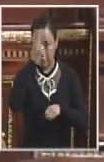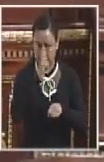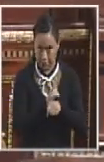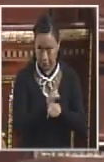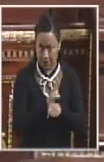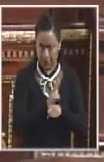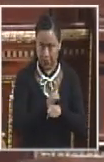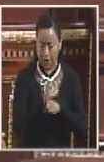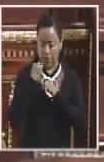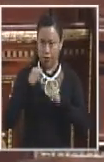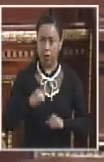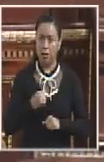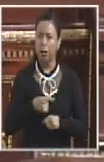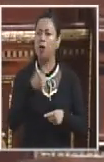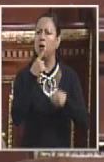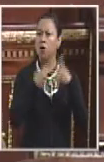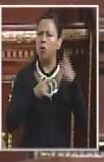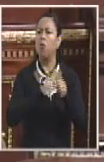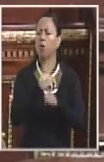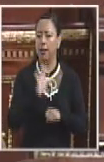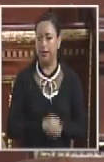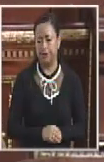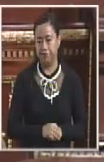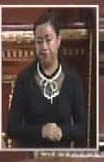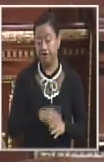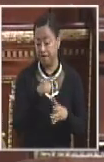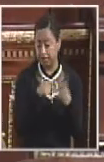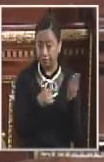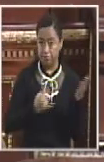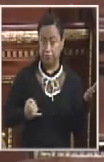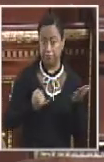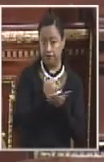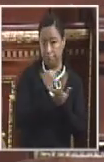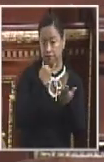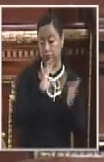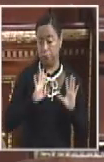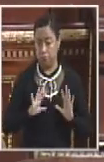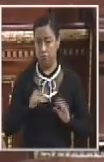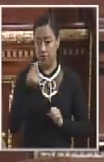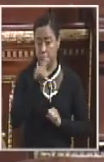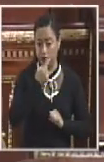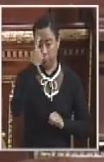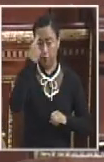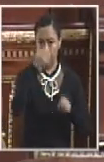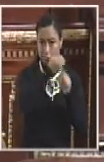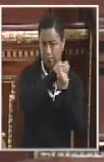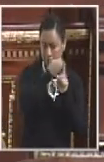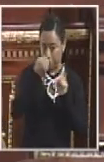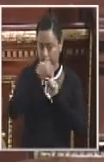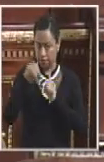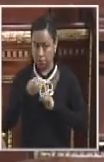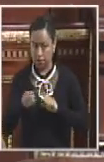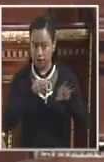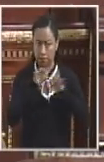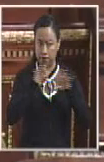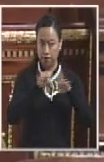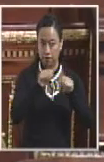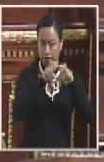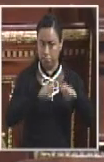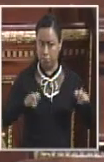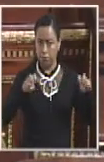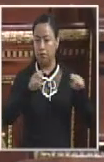siguientes: adoptar las decisiones y medidas que se requieran para la organización del trabajo de las sesiones del Pleno